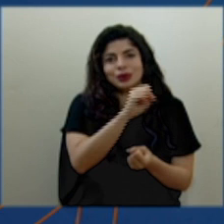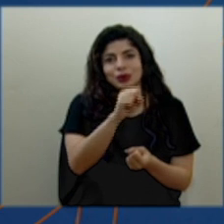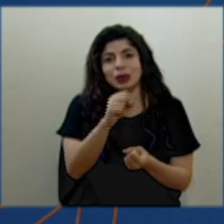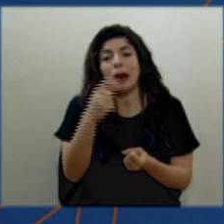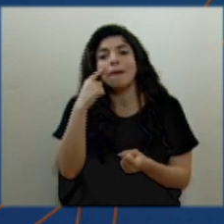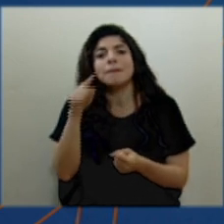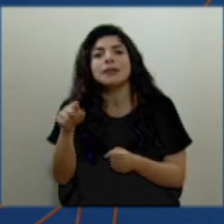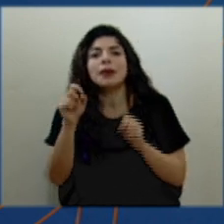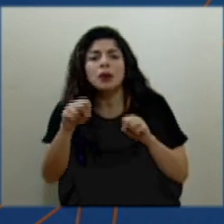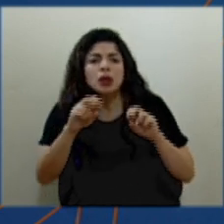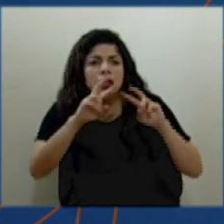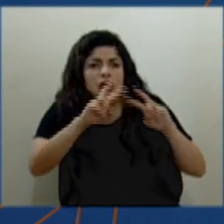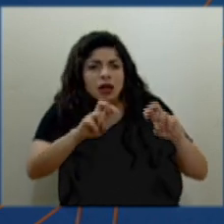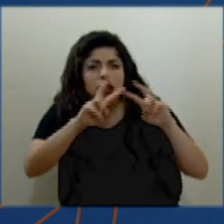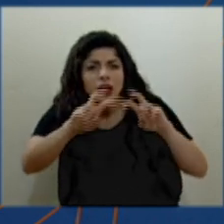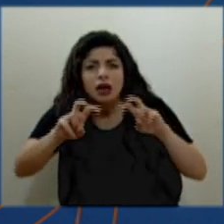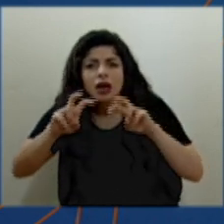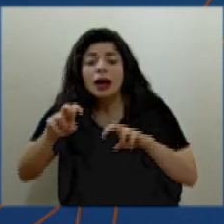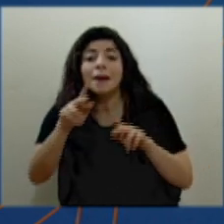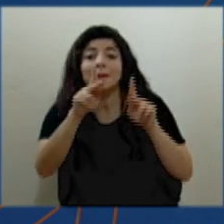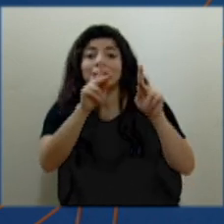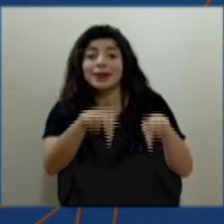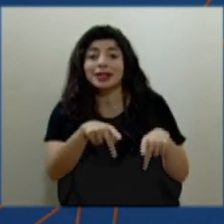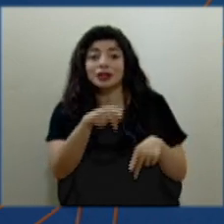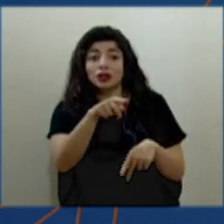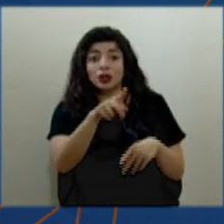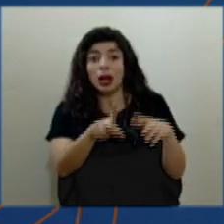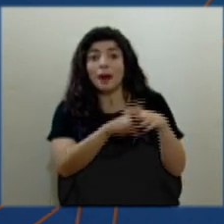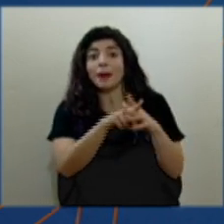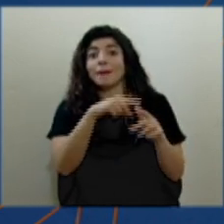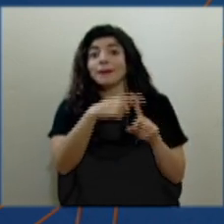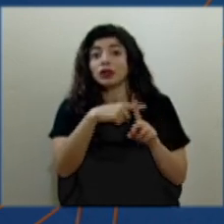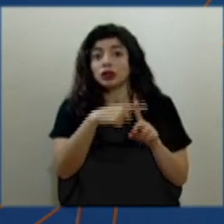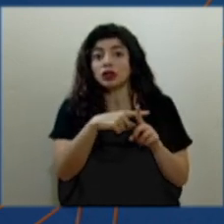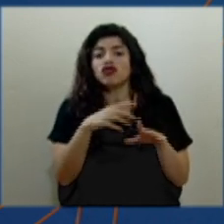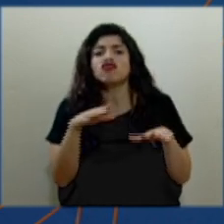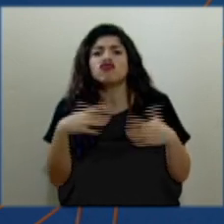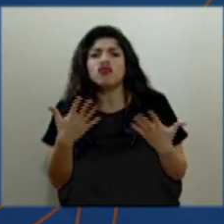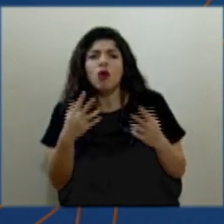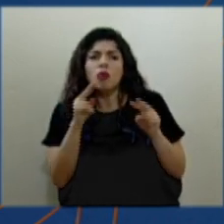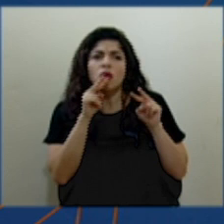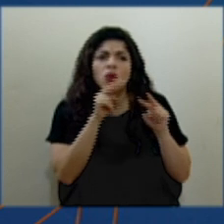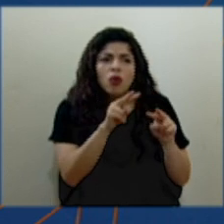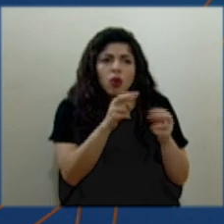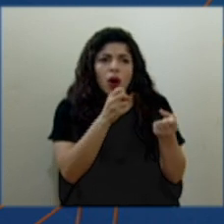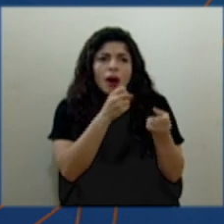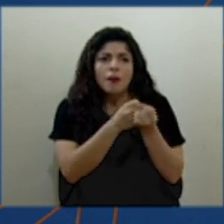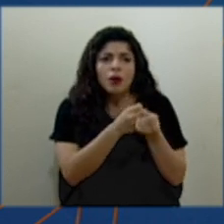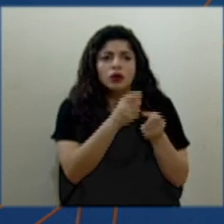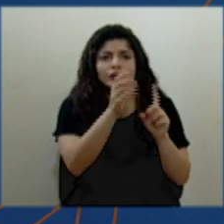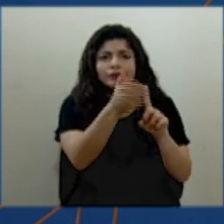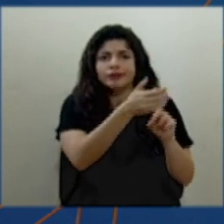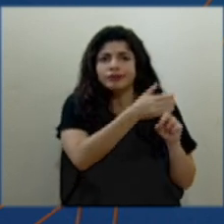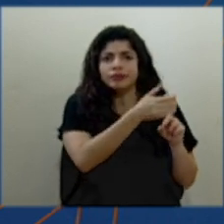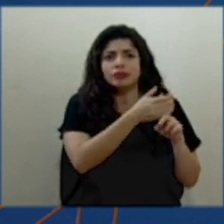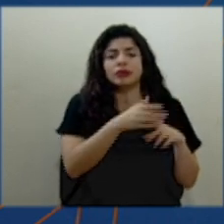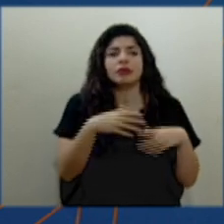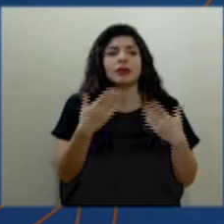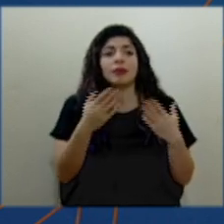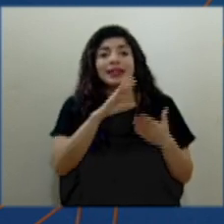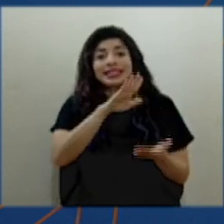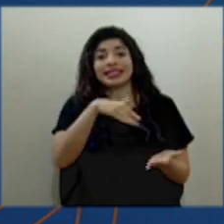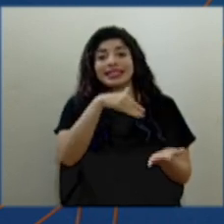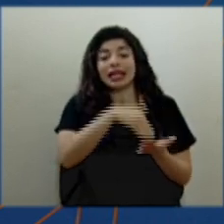el seguimiento de las personas que tienen un diagnóstico positivo y que están haciendo su aislamiento ya sea en